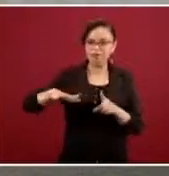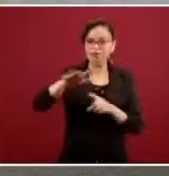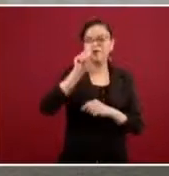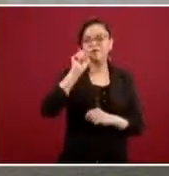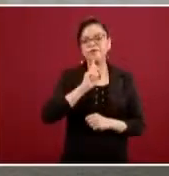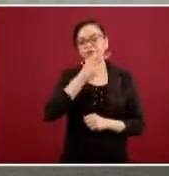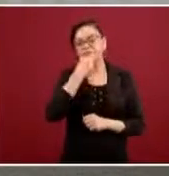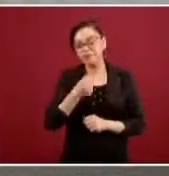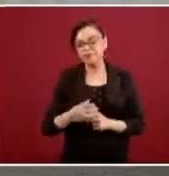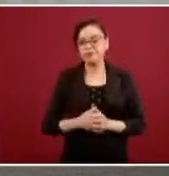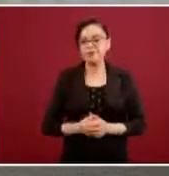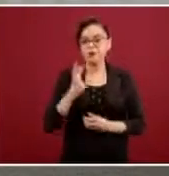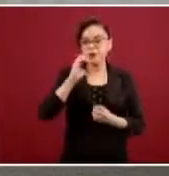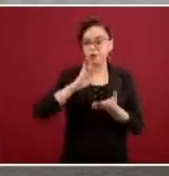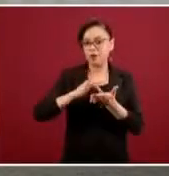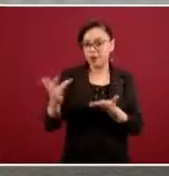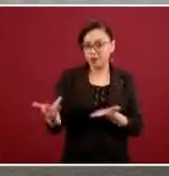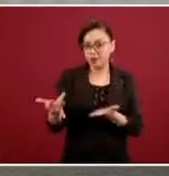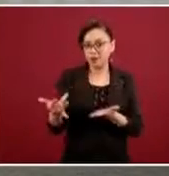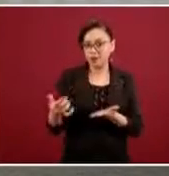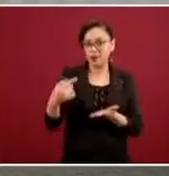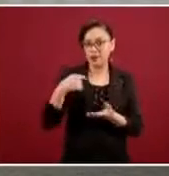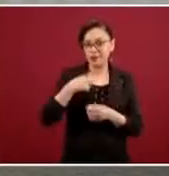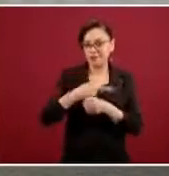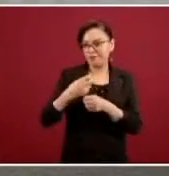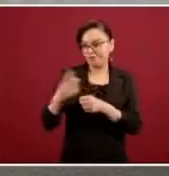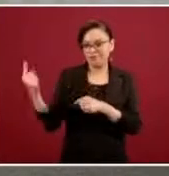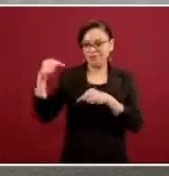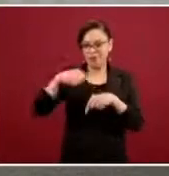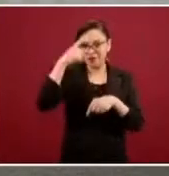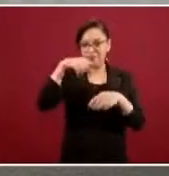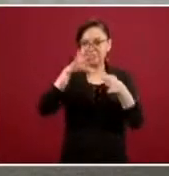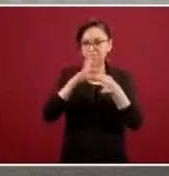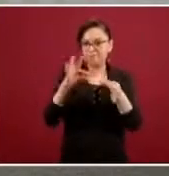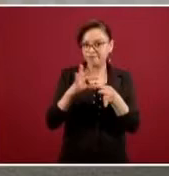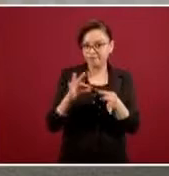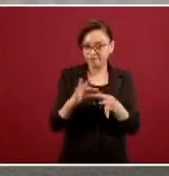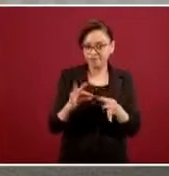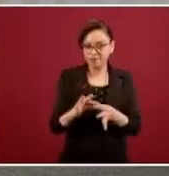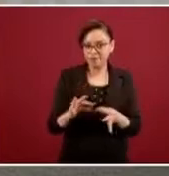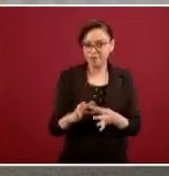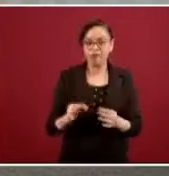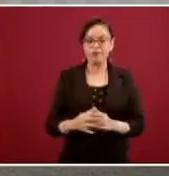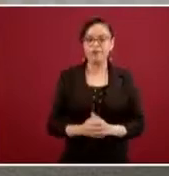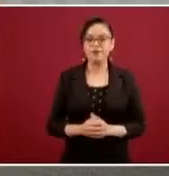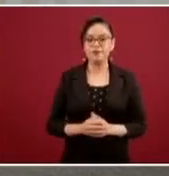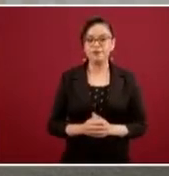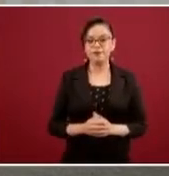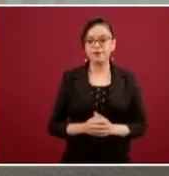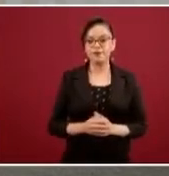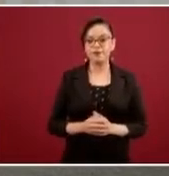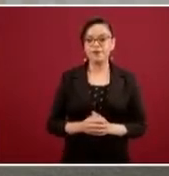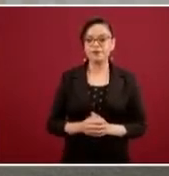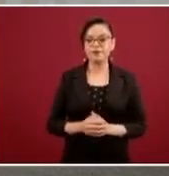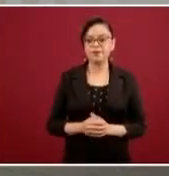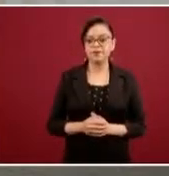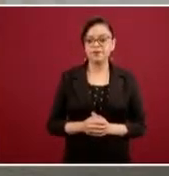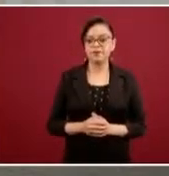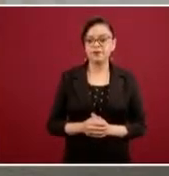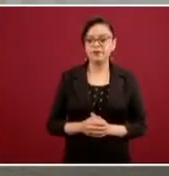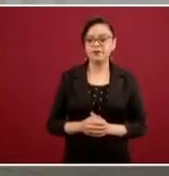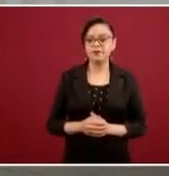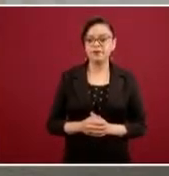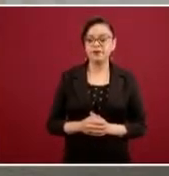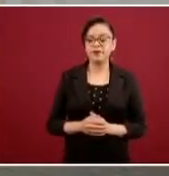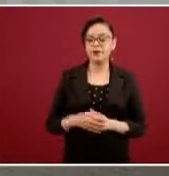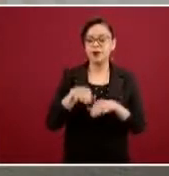Agradezco la oportunidad de exponer en forma somera los motivos